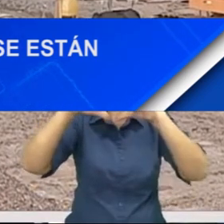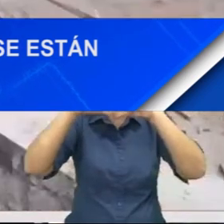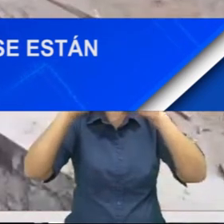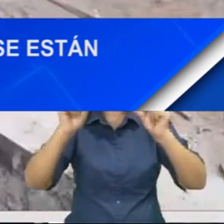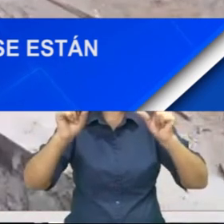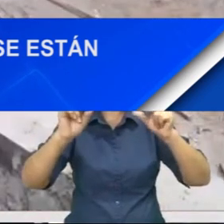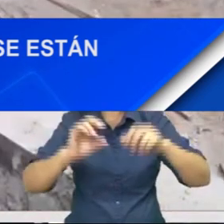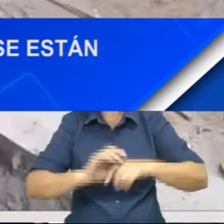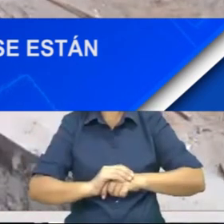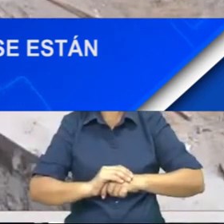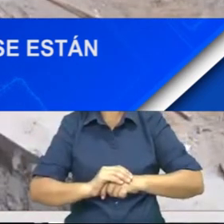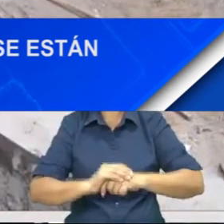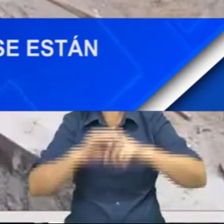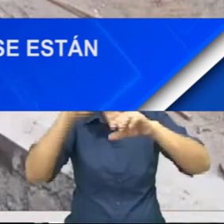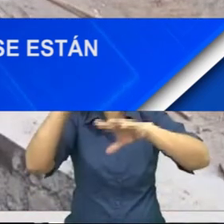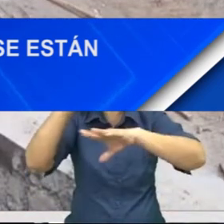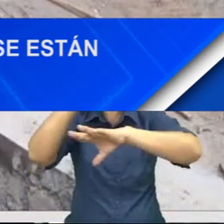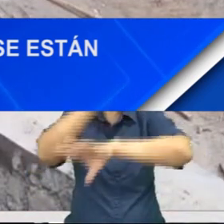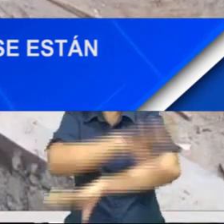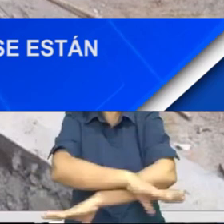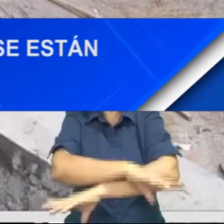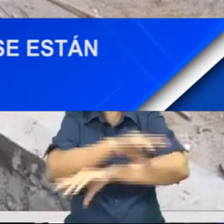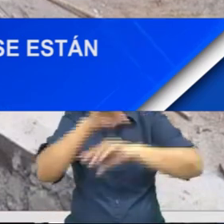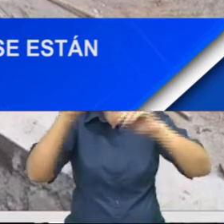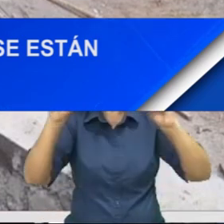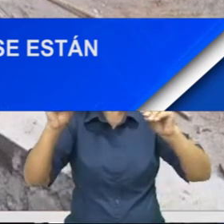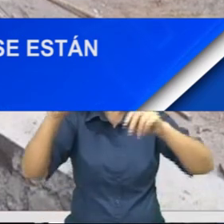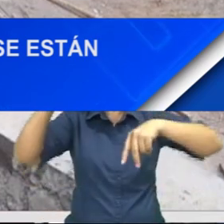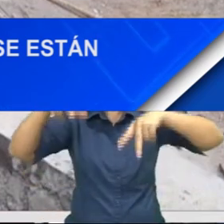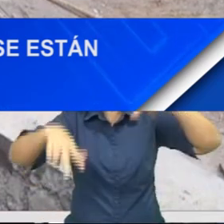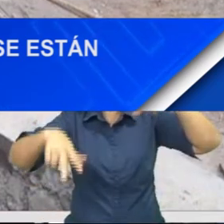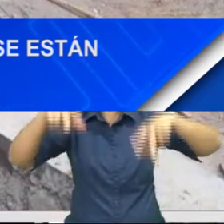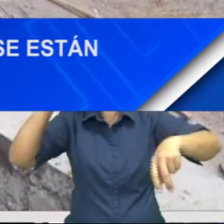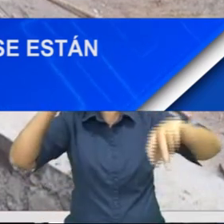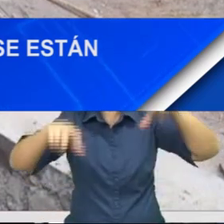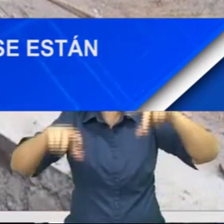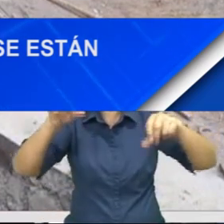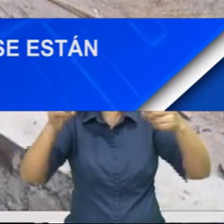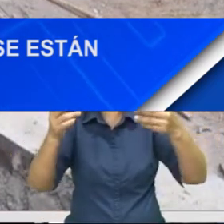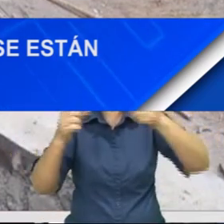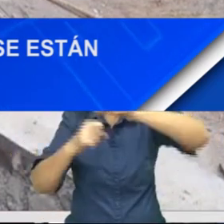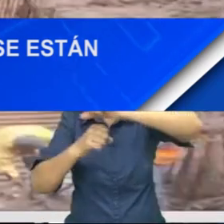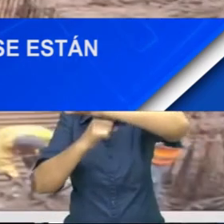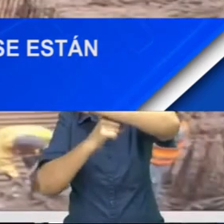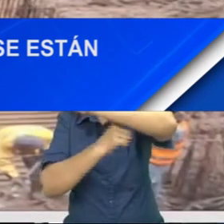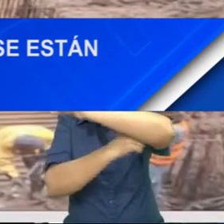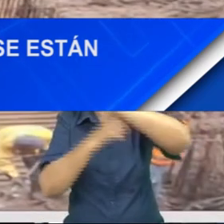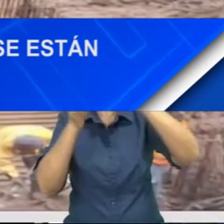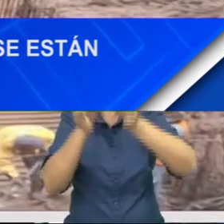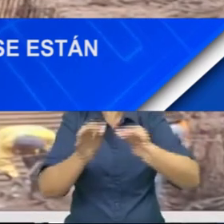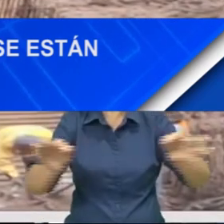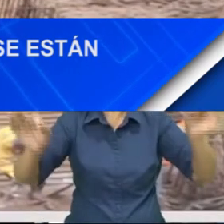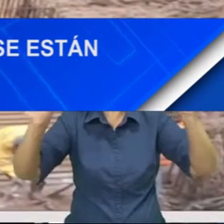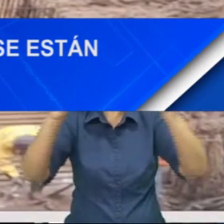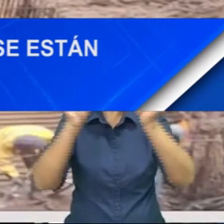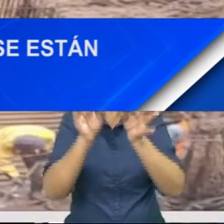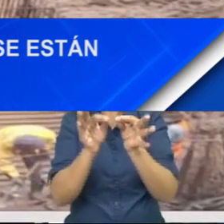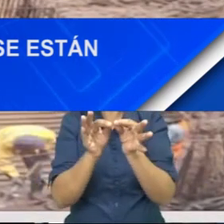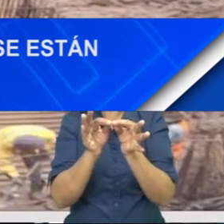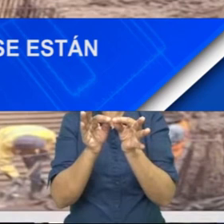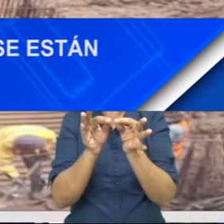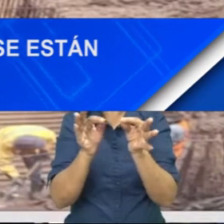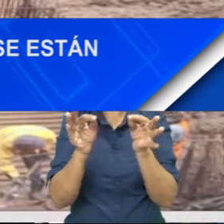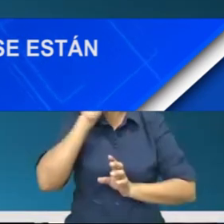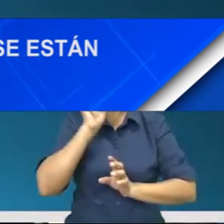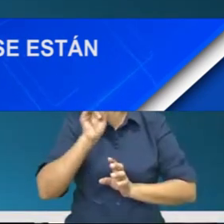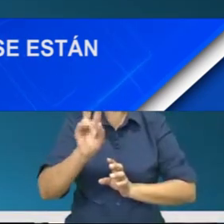Nicaragua, tanto de Jinotega como de Nueva Segovia, ¿verdad? Porque este Okay. puente es una conexión importante también